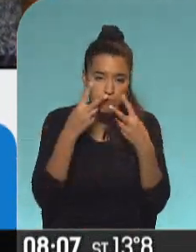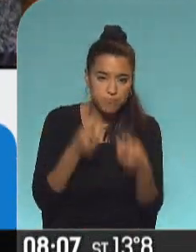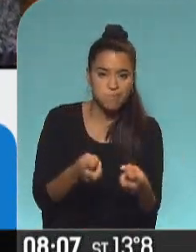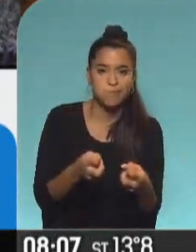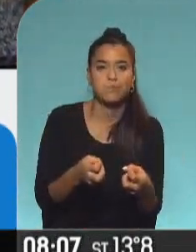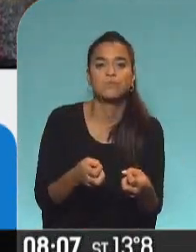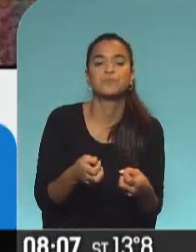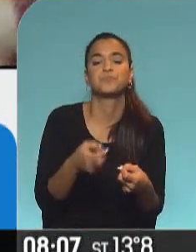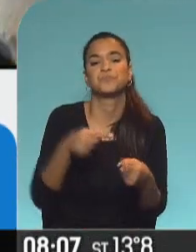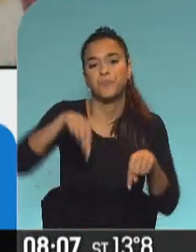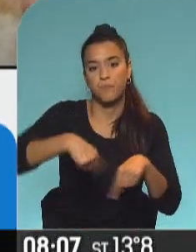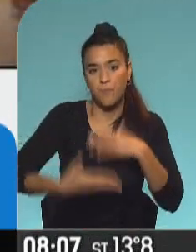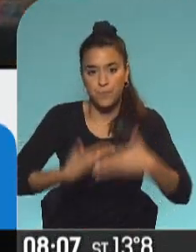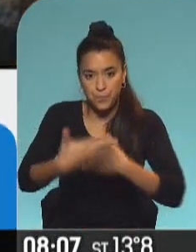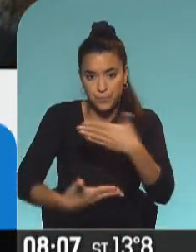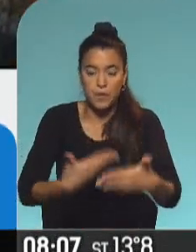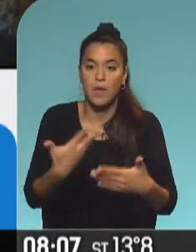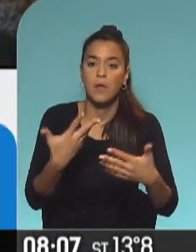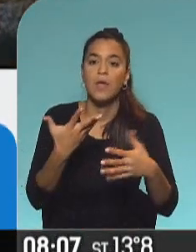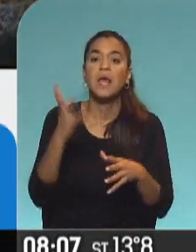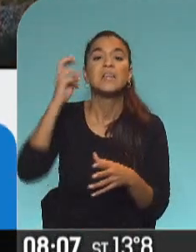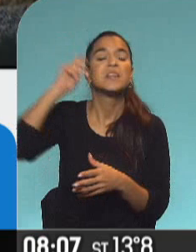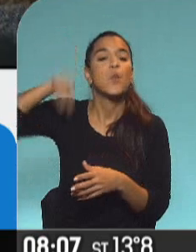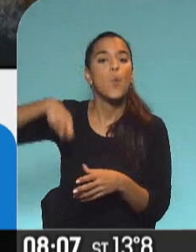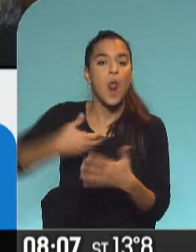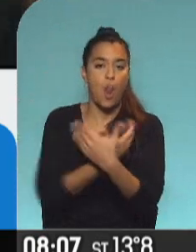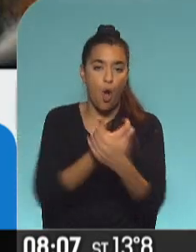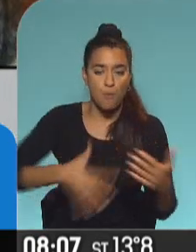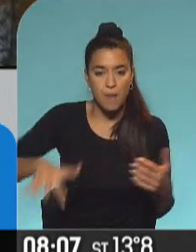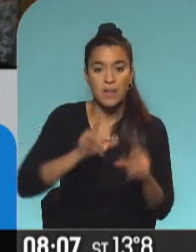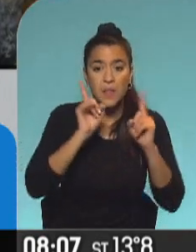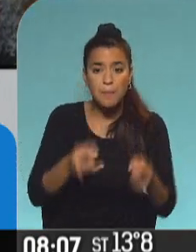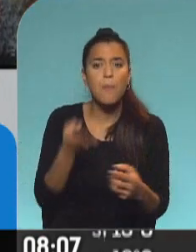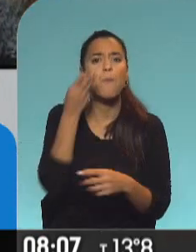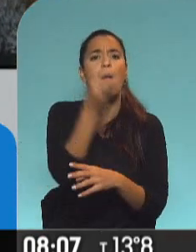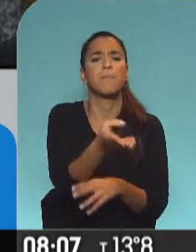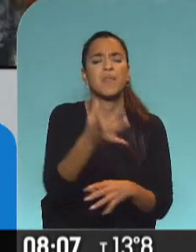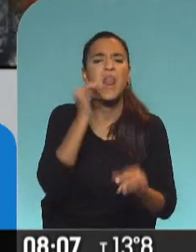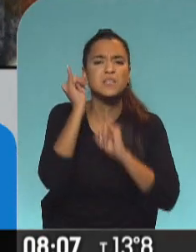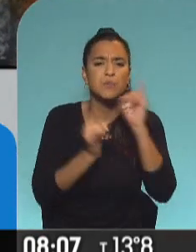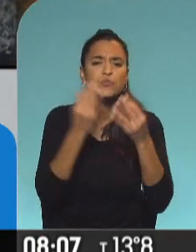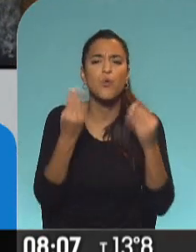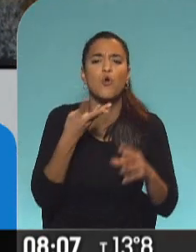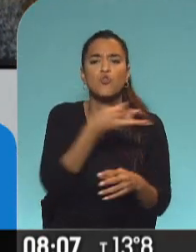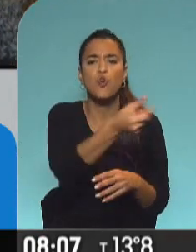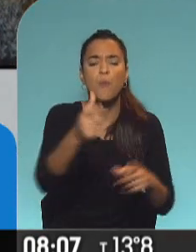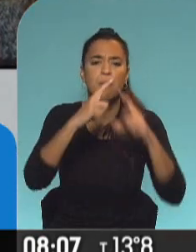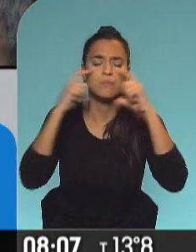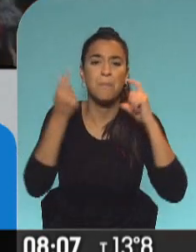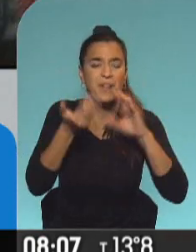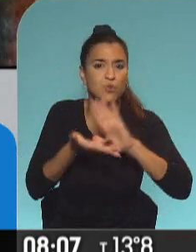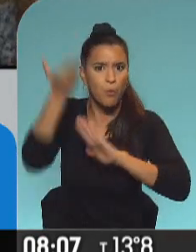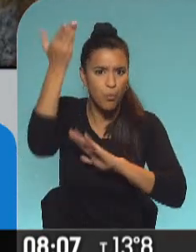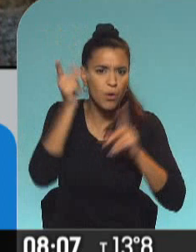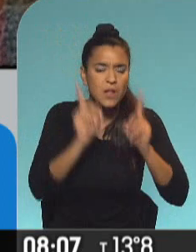investigaciones que se están llevando adelante en el Tribunal de Lomas de Zamora. Vamos a pedir también explicaciones por la compra de barbijas con sobreprecios, por